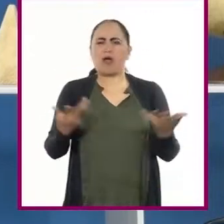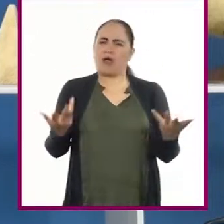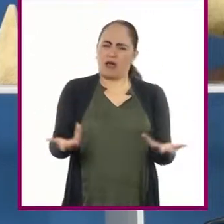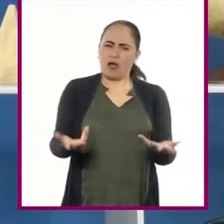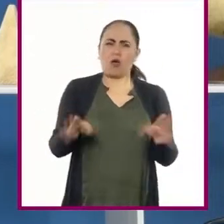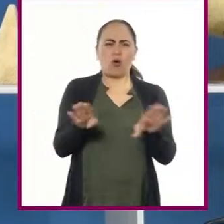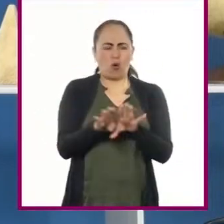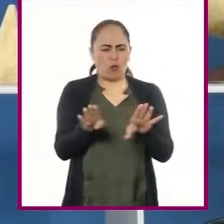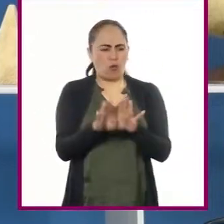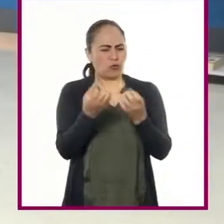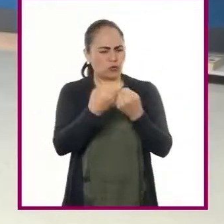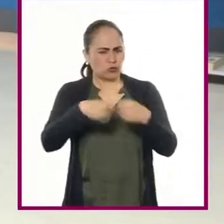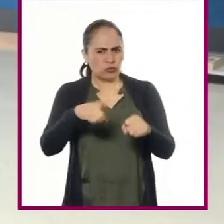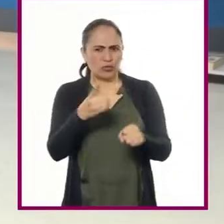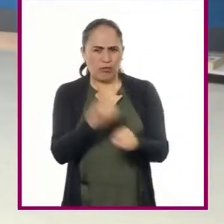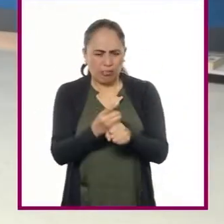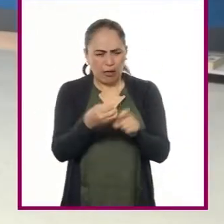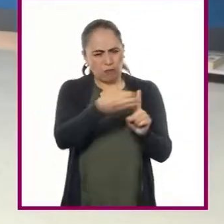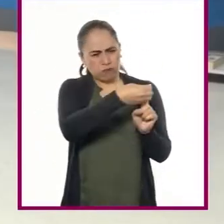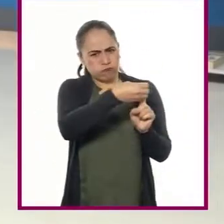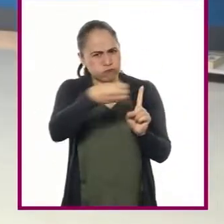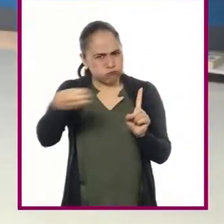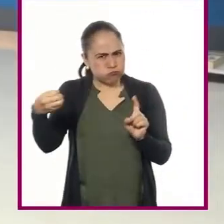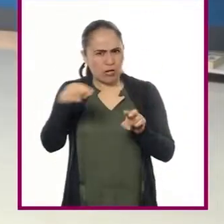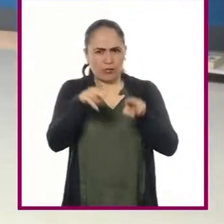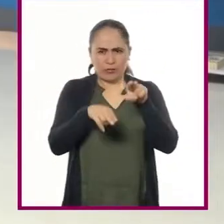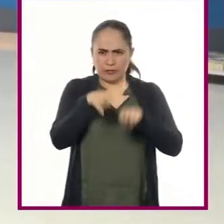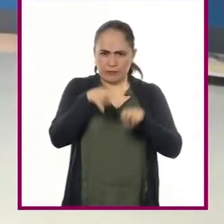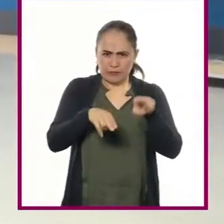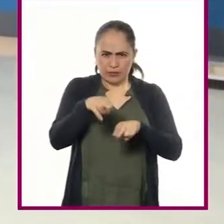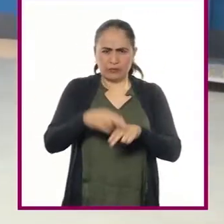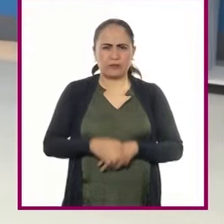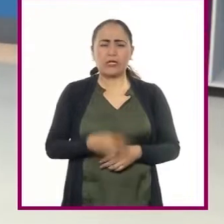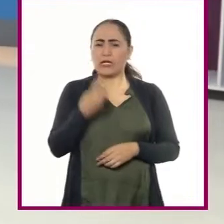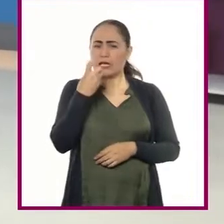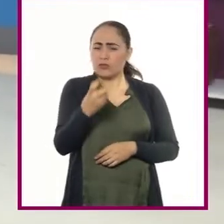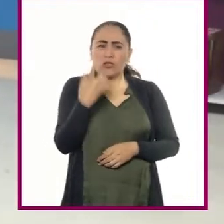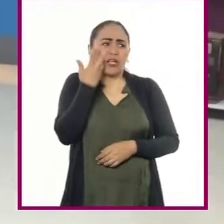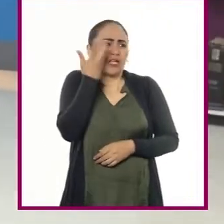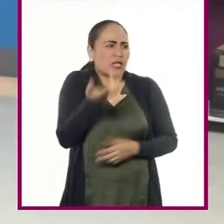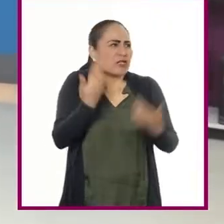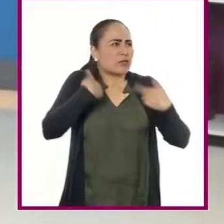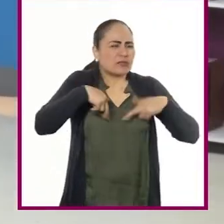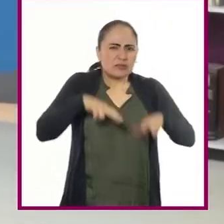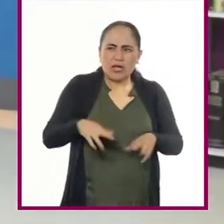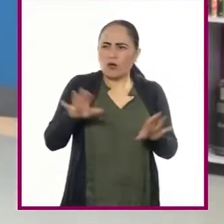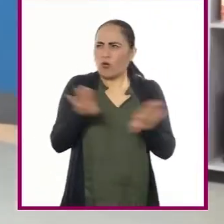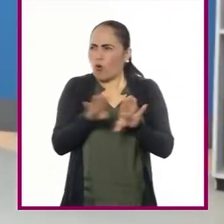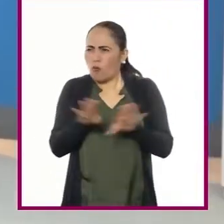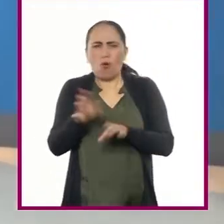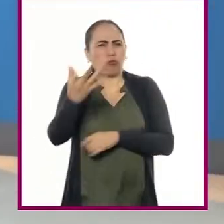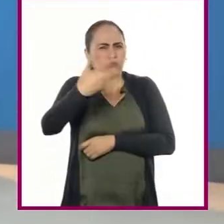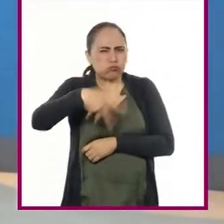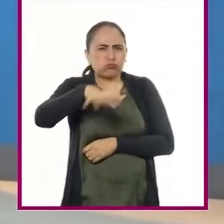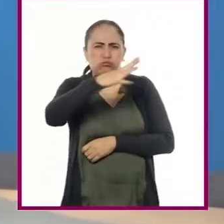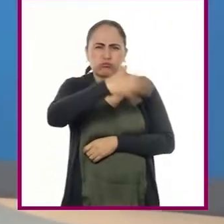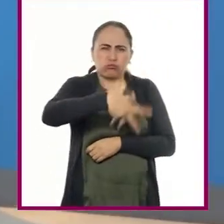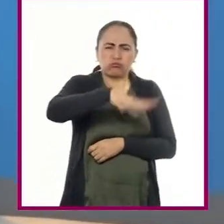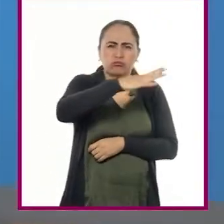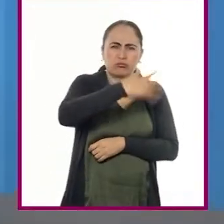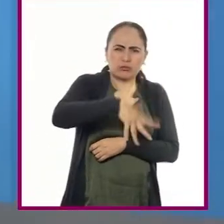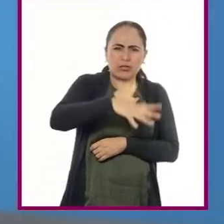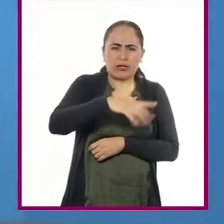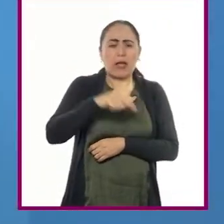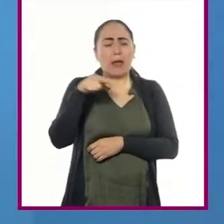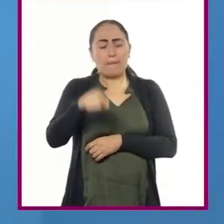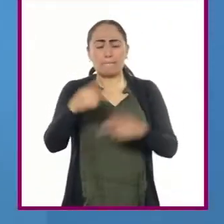la sociedad. Tan intensa era esta búsqueda de representación que no fueron pocas las veces que entre